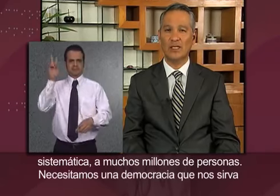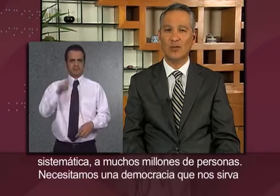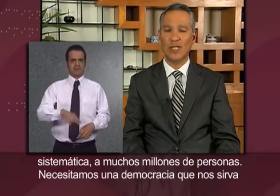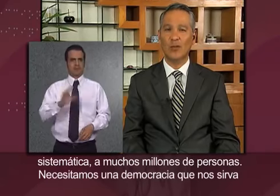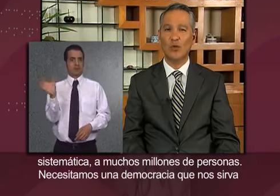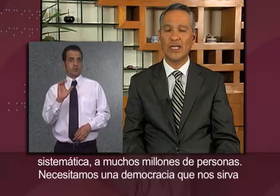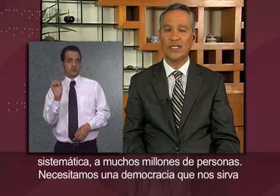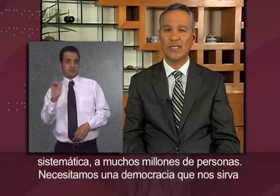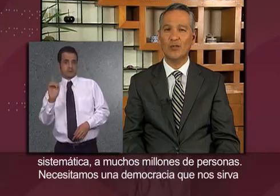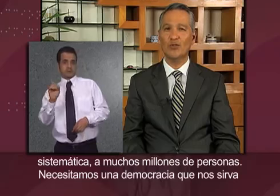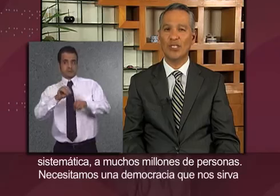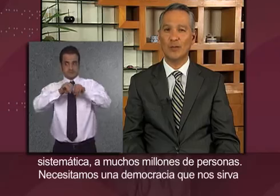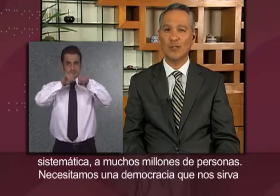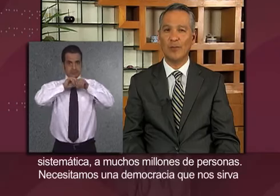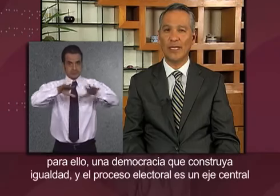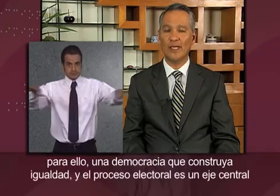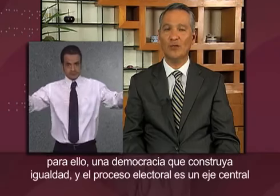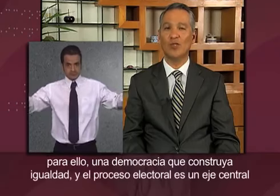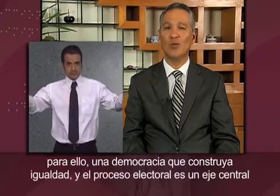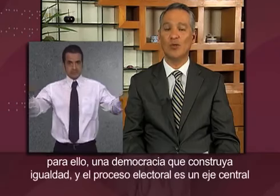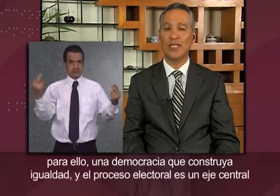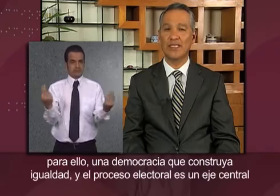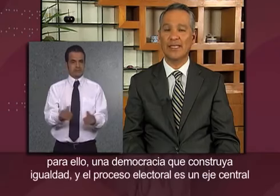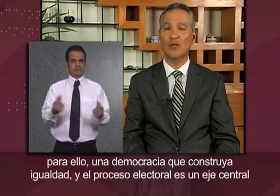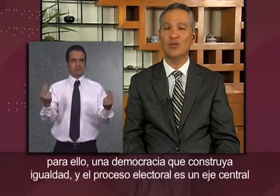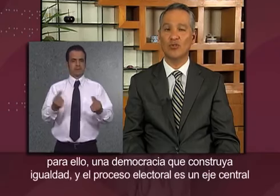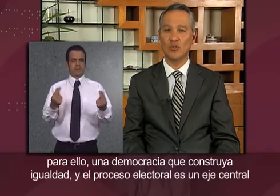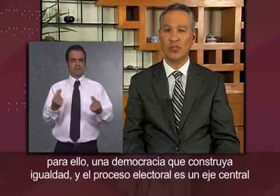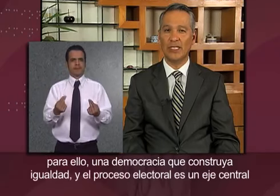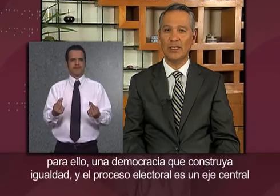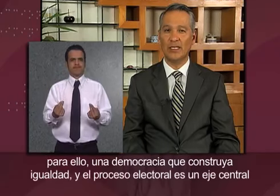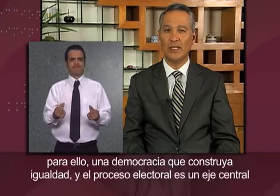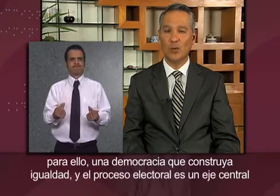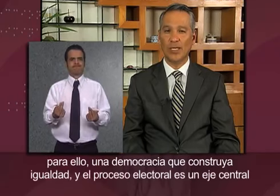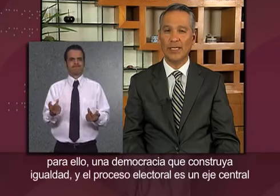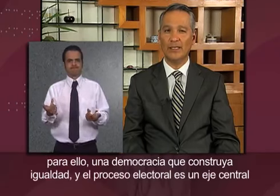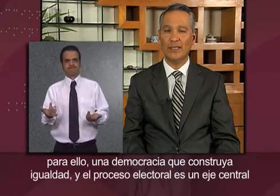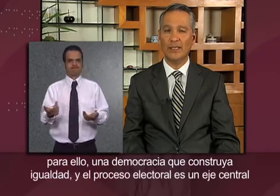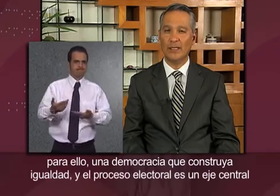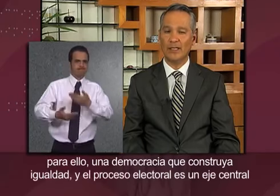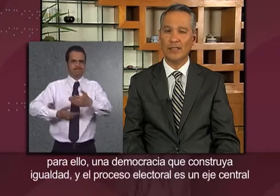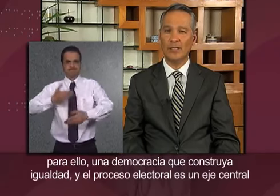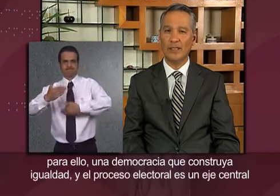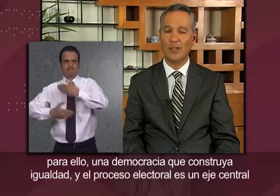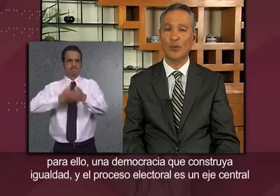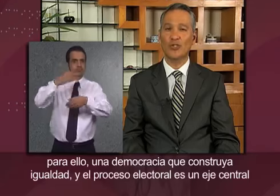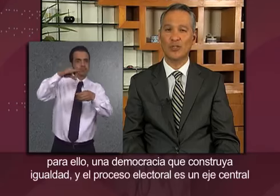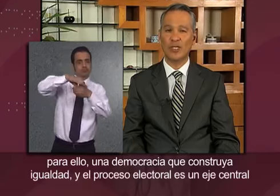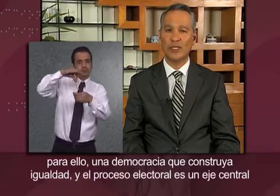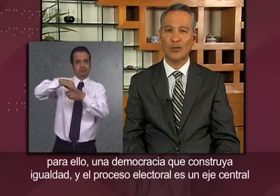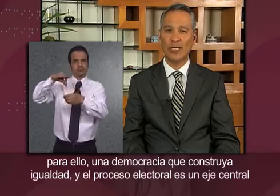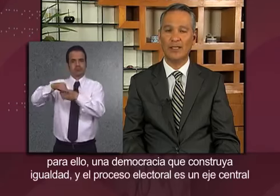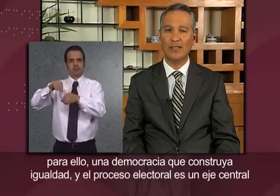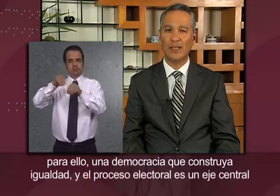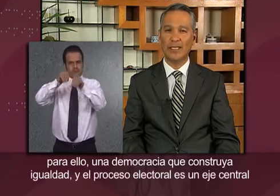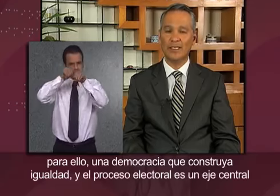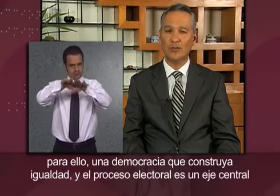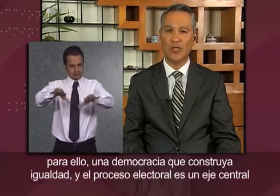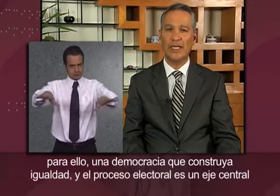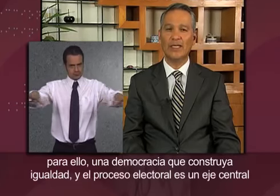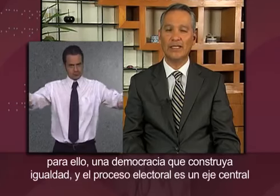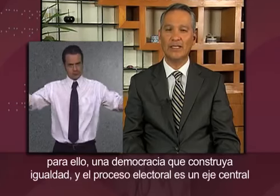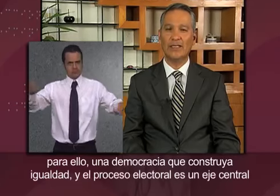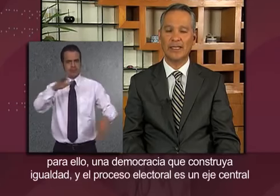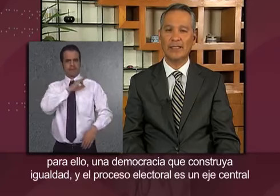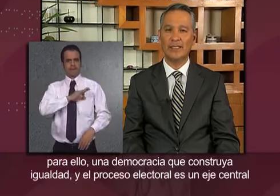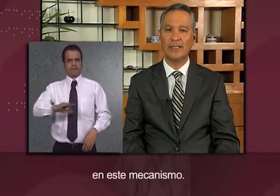una democracia que nos sirva para ello, una democracia que construya igualdad, y el proceso electoral es